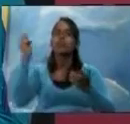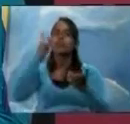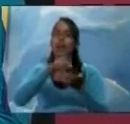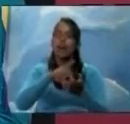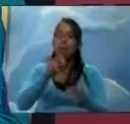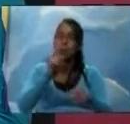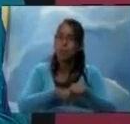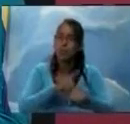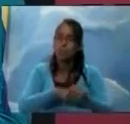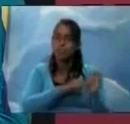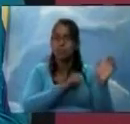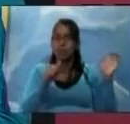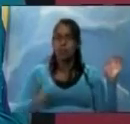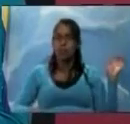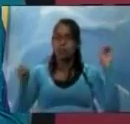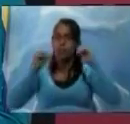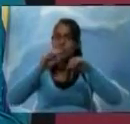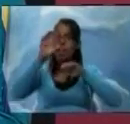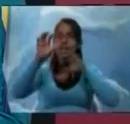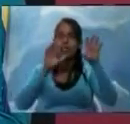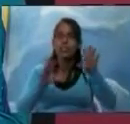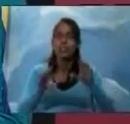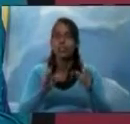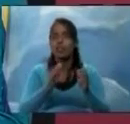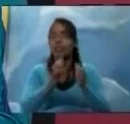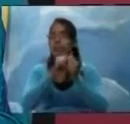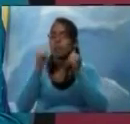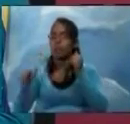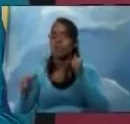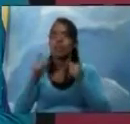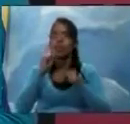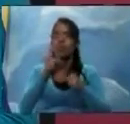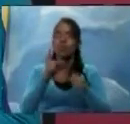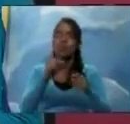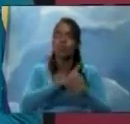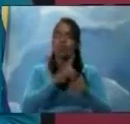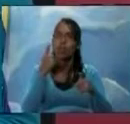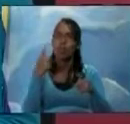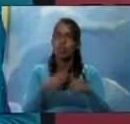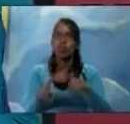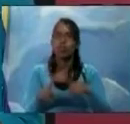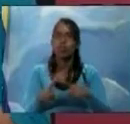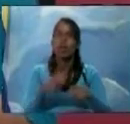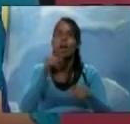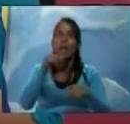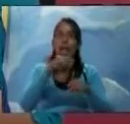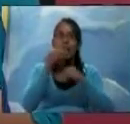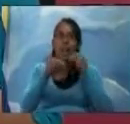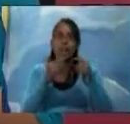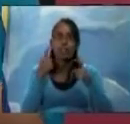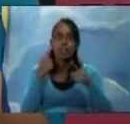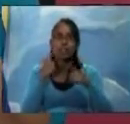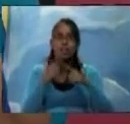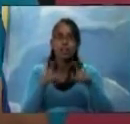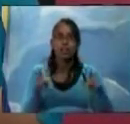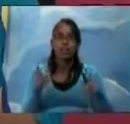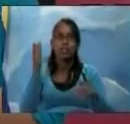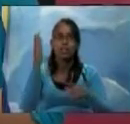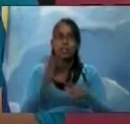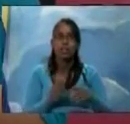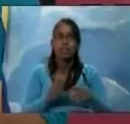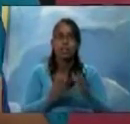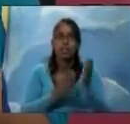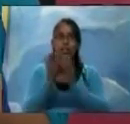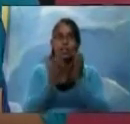en que el Señor va a reunir estas naciones y apartará los unos de los otros, Él hará diferencia entre el que le